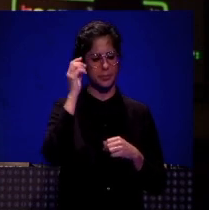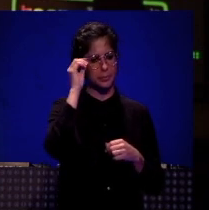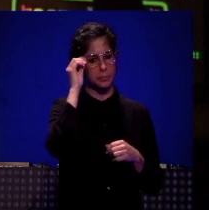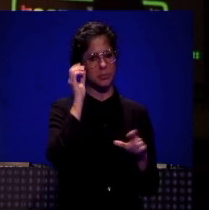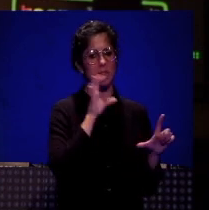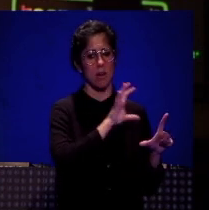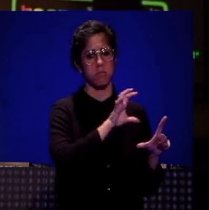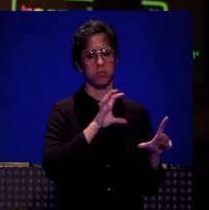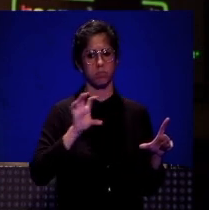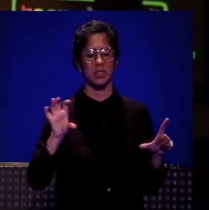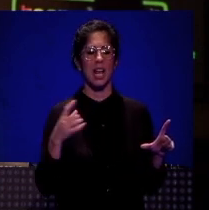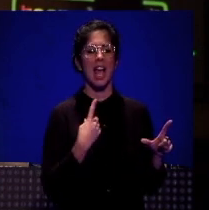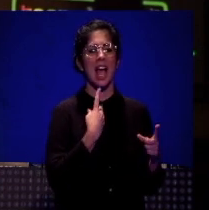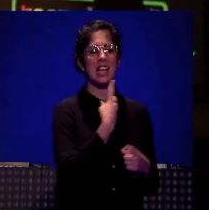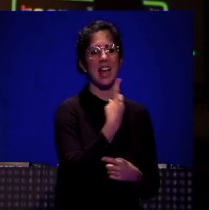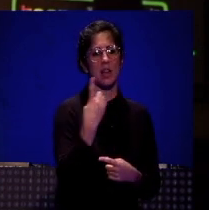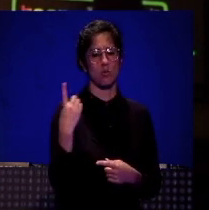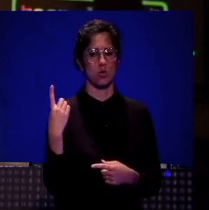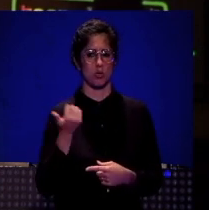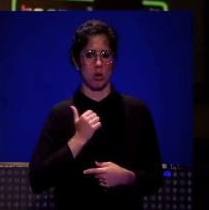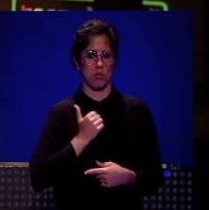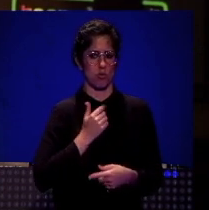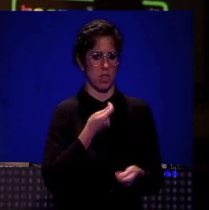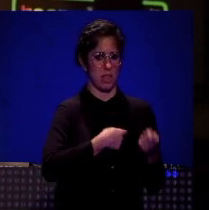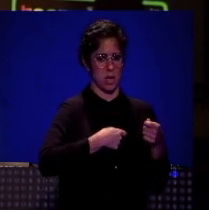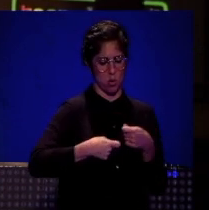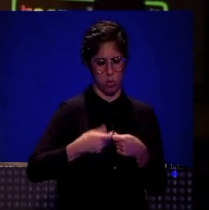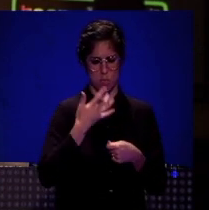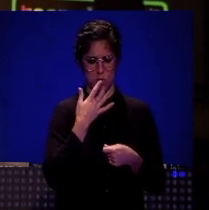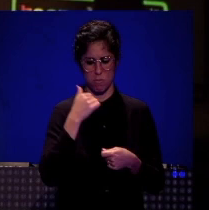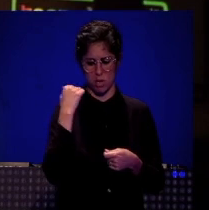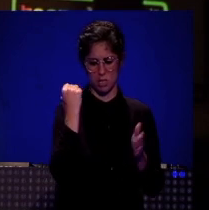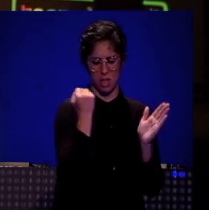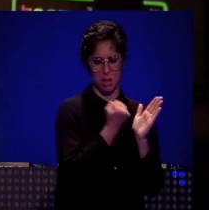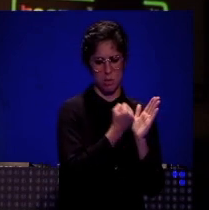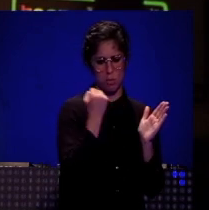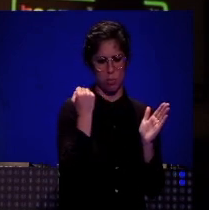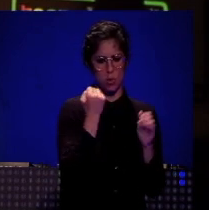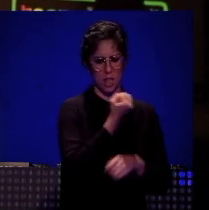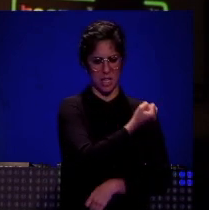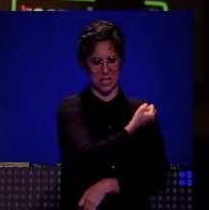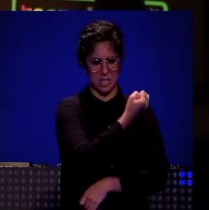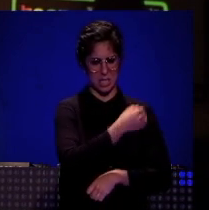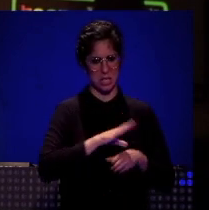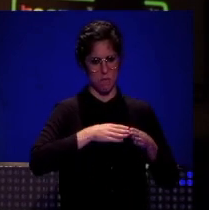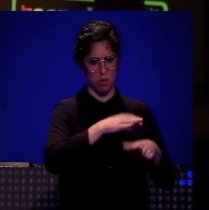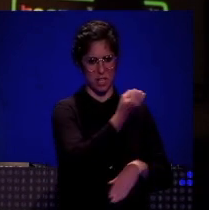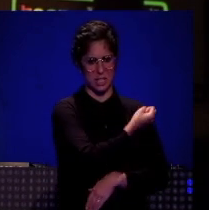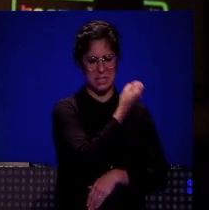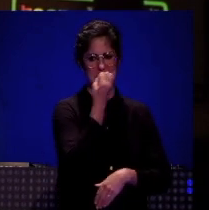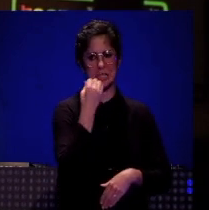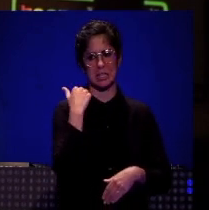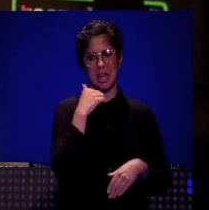es un nicho es decir es decir que podría ser el buque insignia que ha estado varias veces en números nombres países en